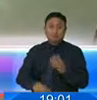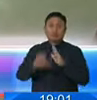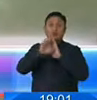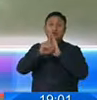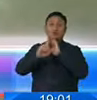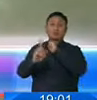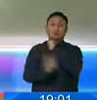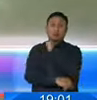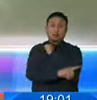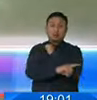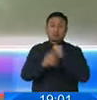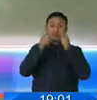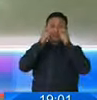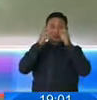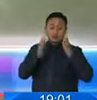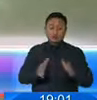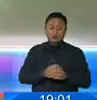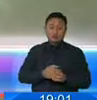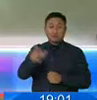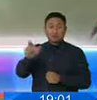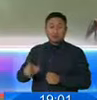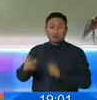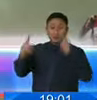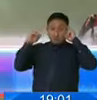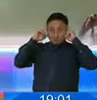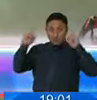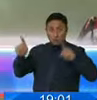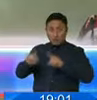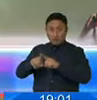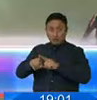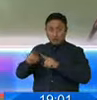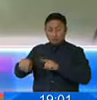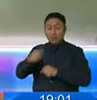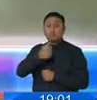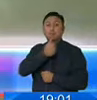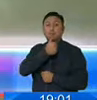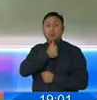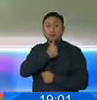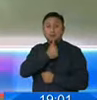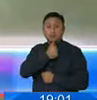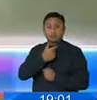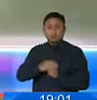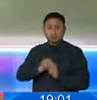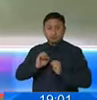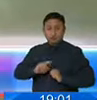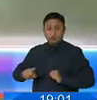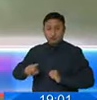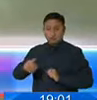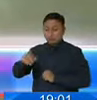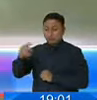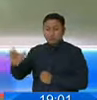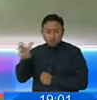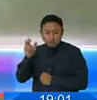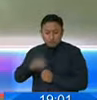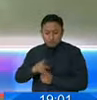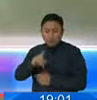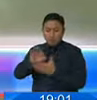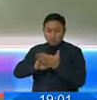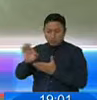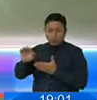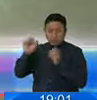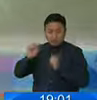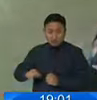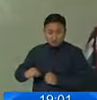Penal entre el fiscal y el cooperante y que luego que ha sido validado puede el fiscal pedir o proponerlo como